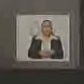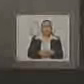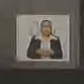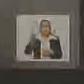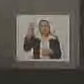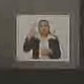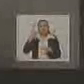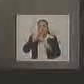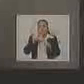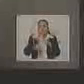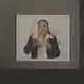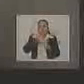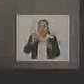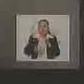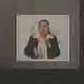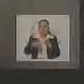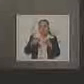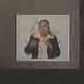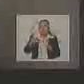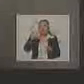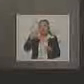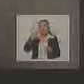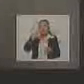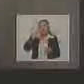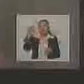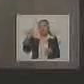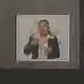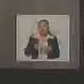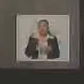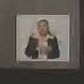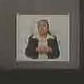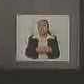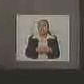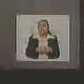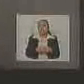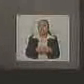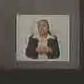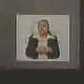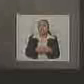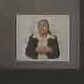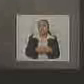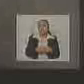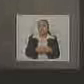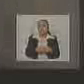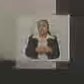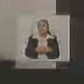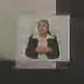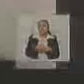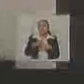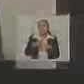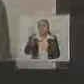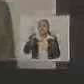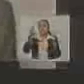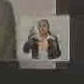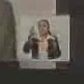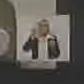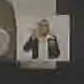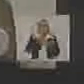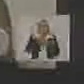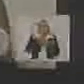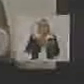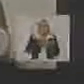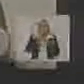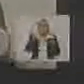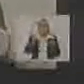sorteo previamente realizado, que es el turno del candidato Jesús Porfirio González Schmal. Adelante. Sí. Yo sí